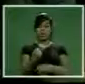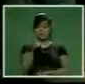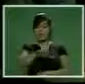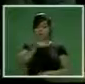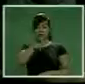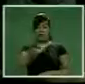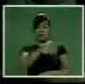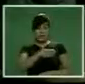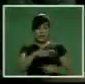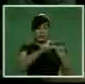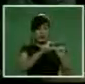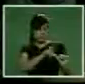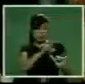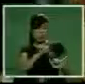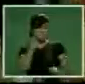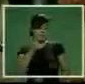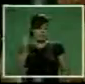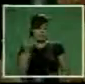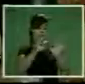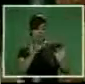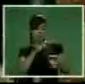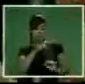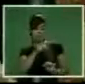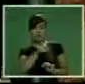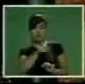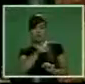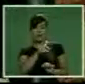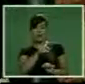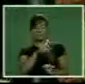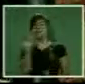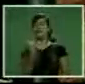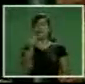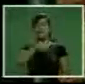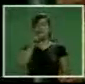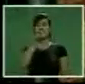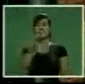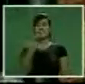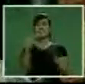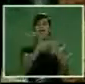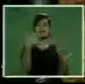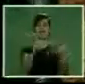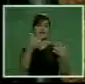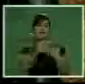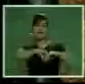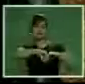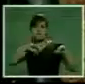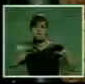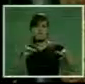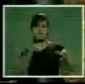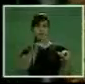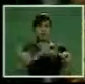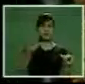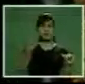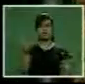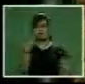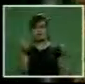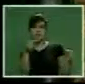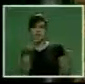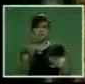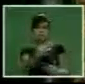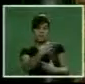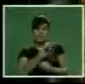continúe el modelo, lo único que necesitan para que continúe es la guerra, la división entre los seres humanos,